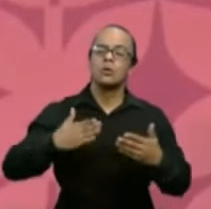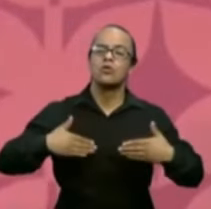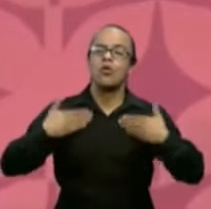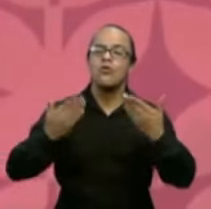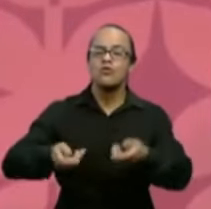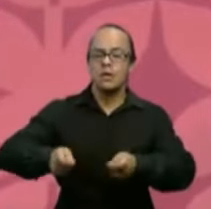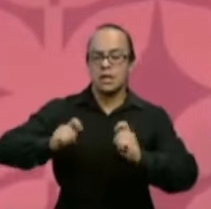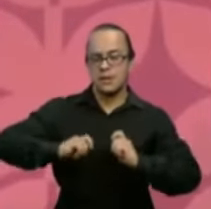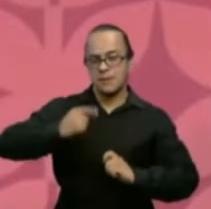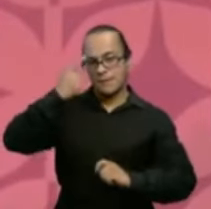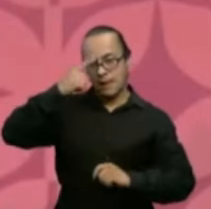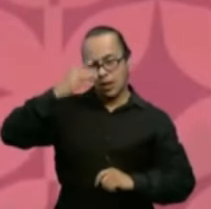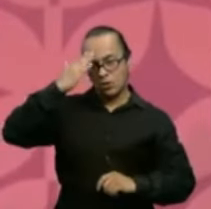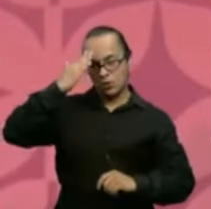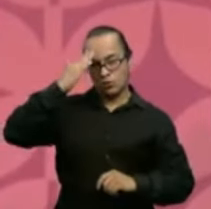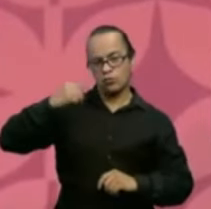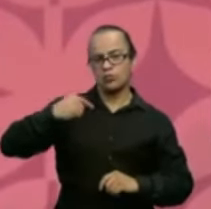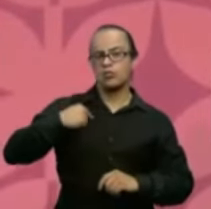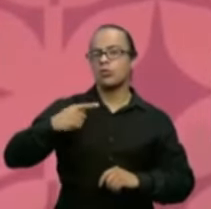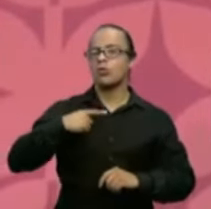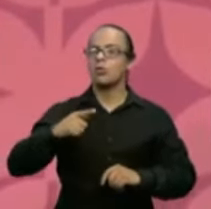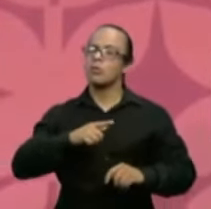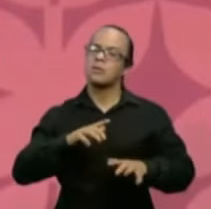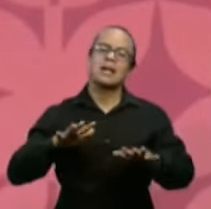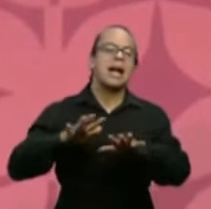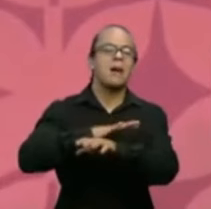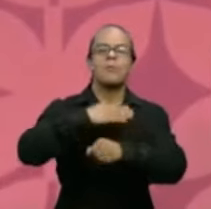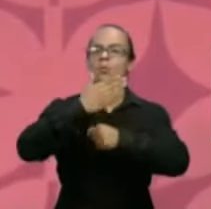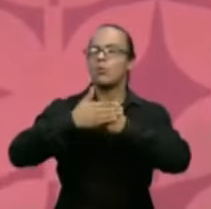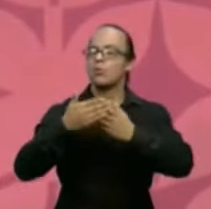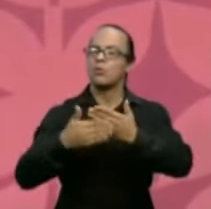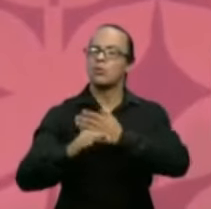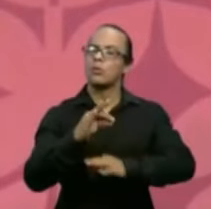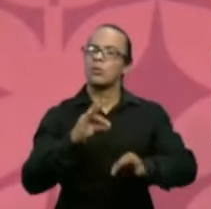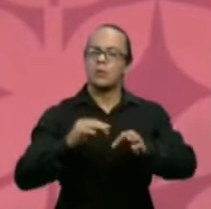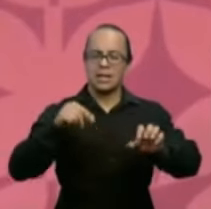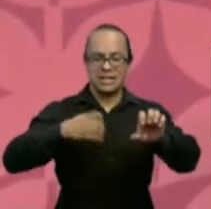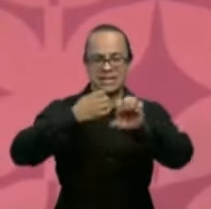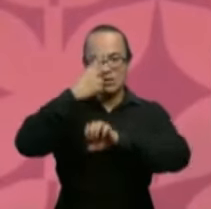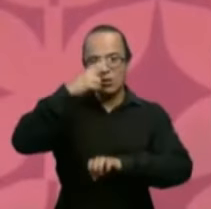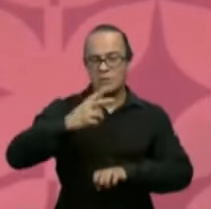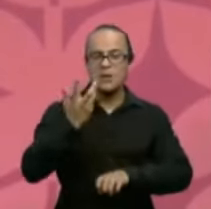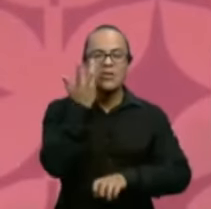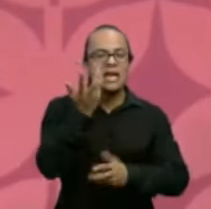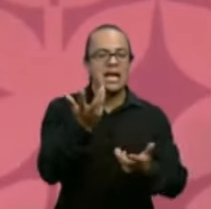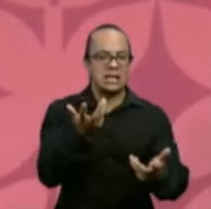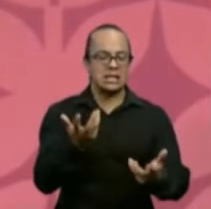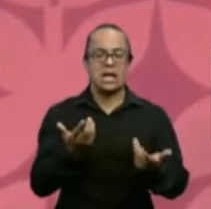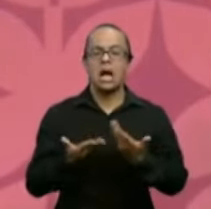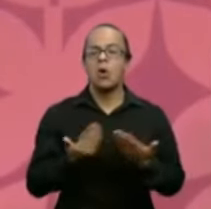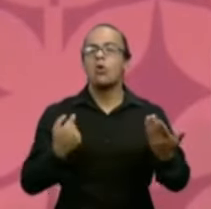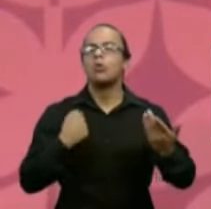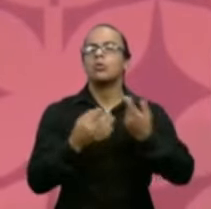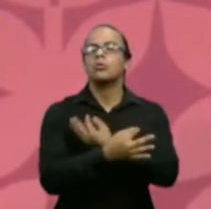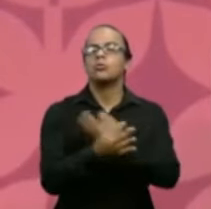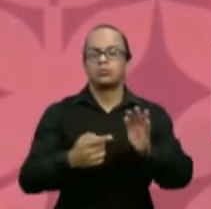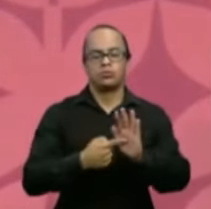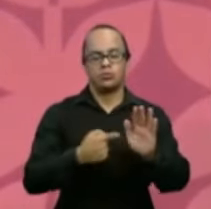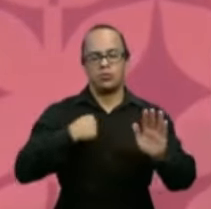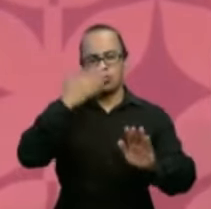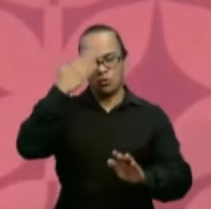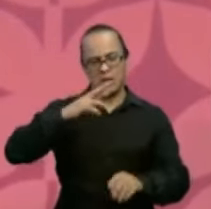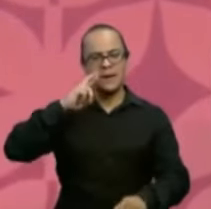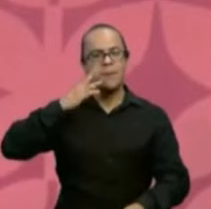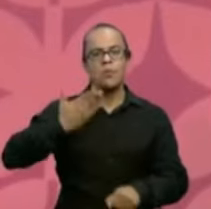la transformación que tanto anhelo nuestro estado tenía. Lo hago con la absoluta